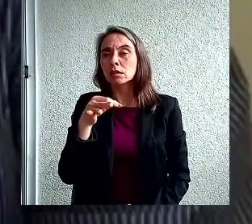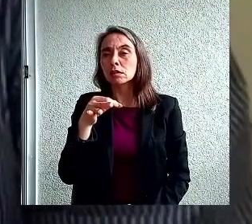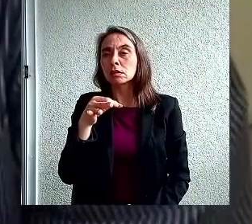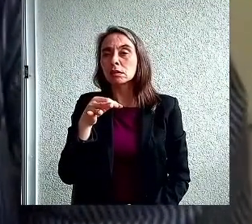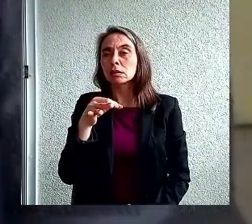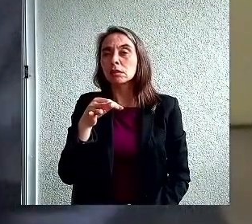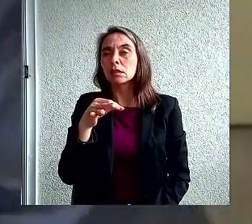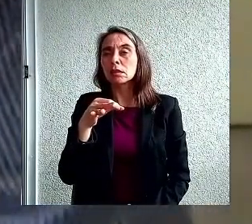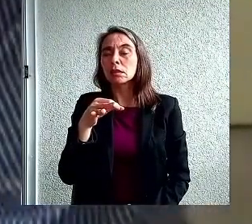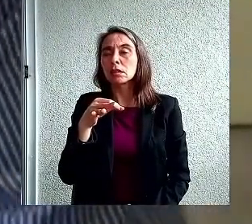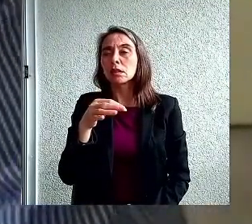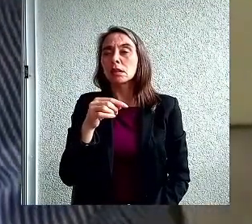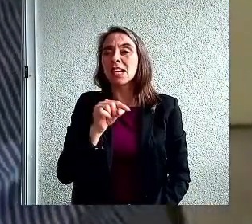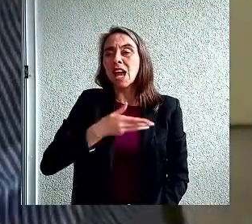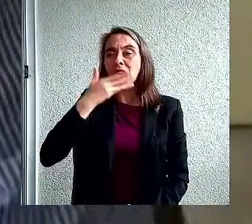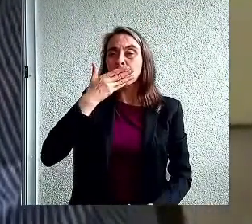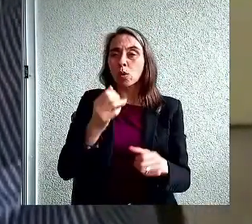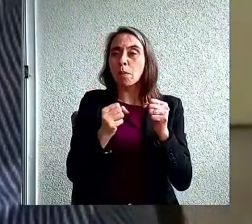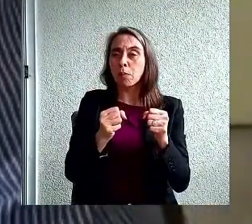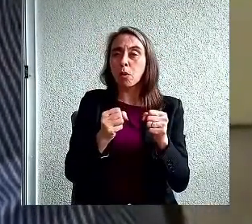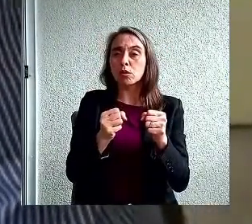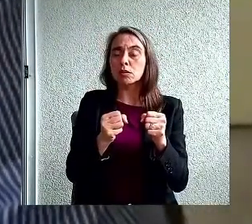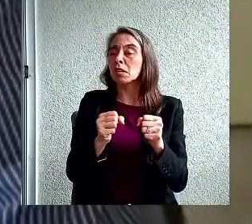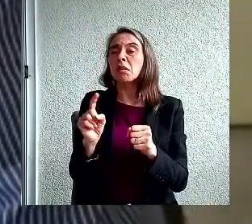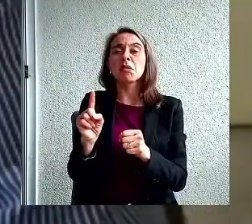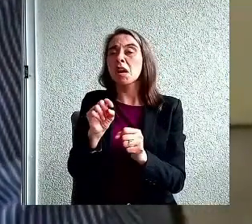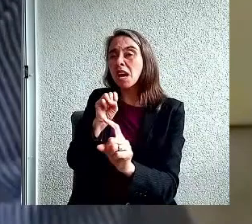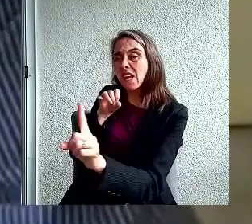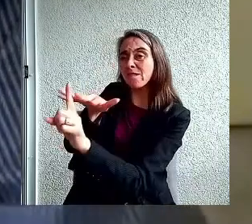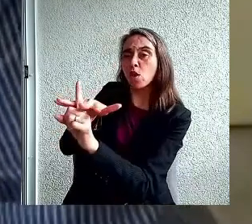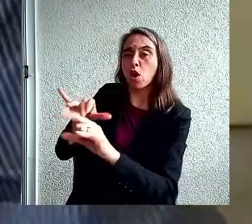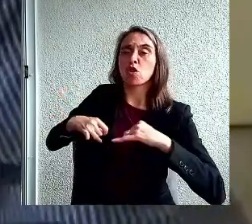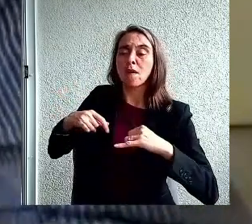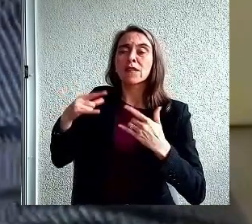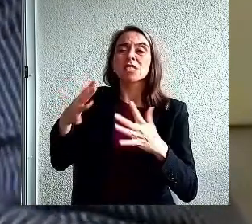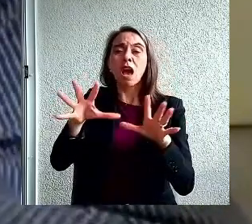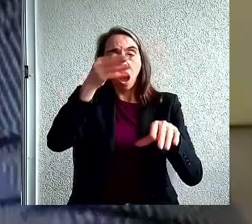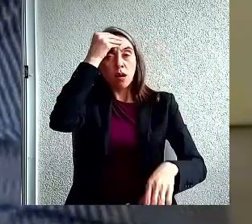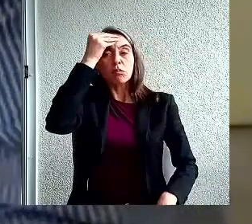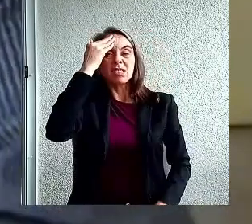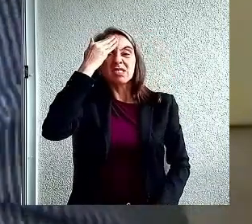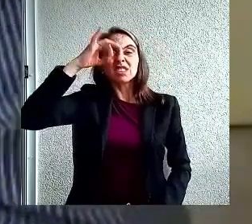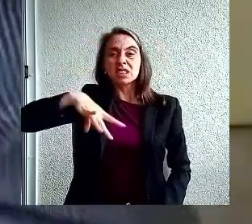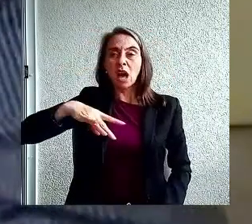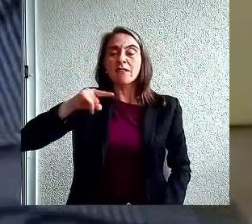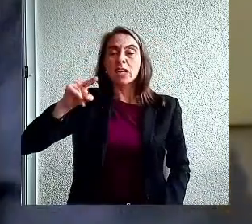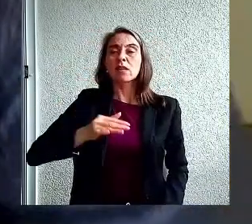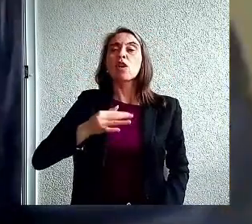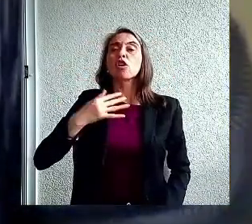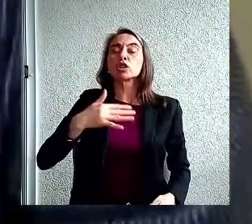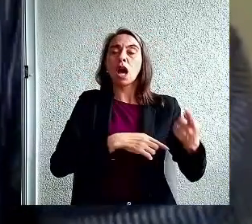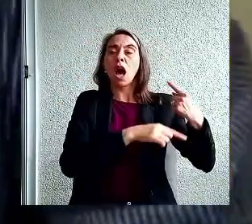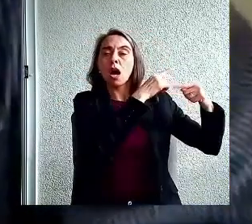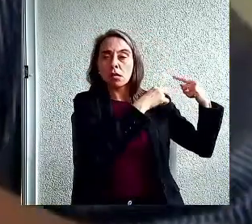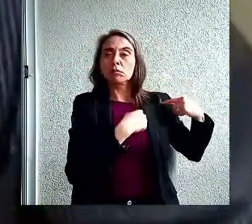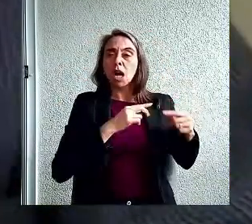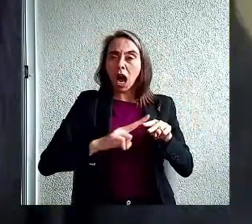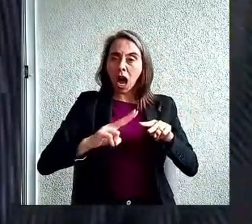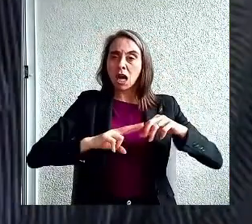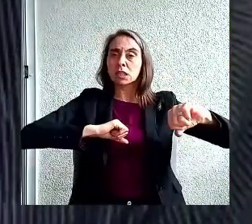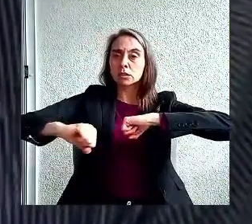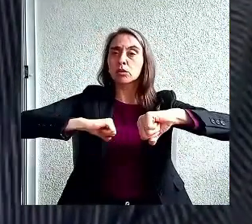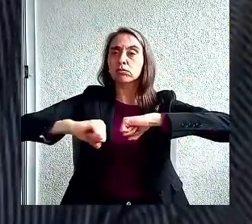son los que vienen con todo y son los que les vamos a pasar la posta. Yo diría al